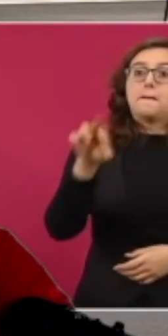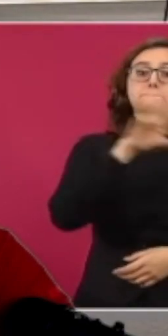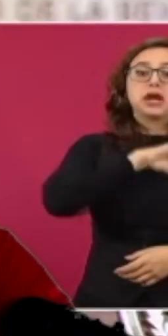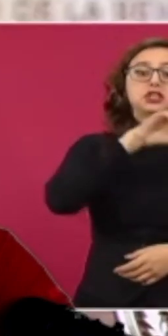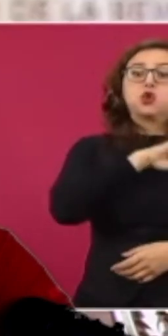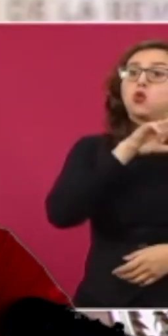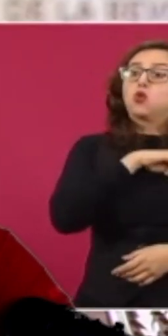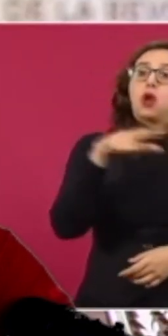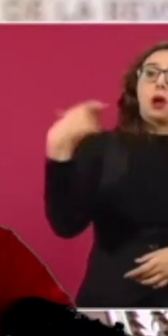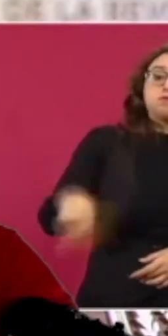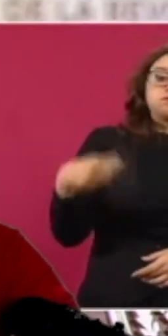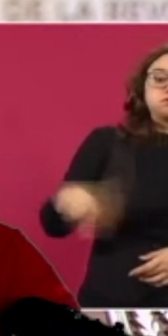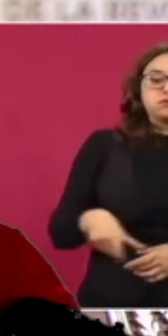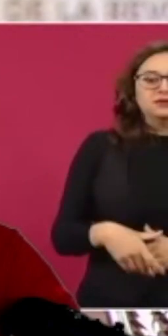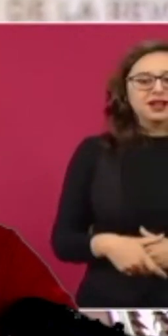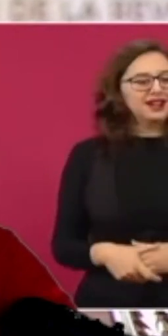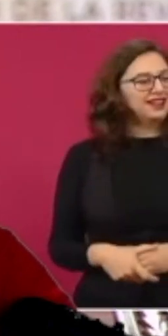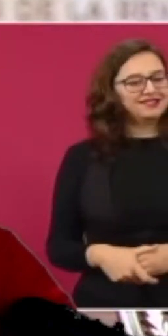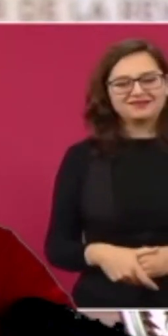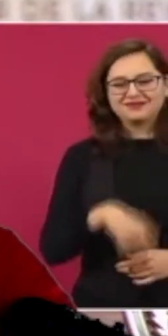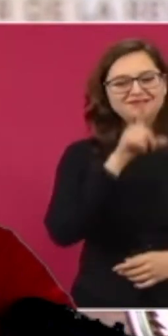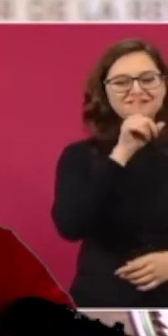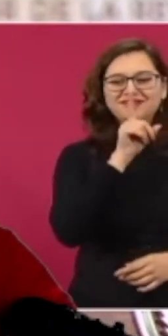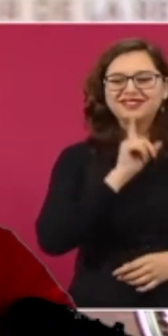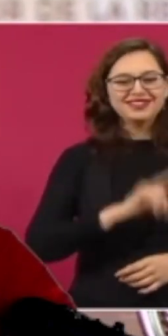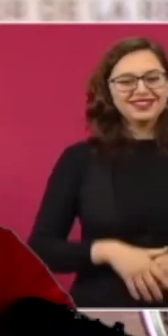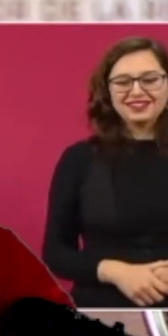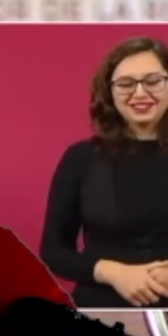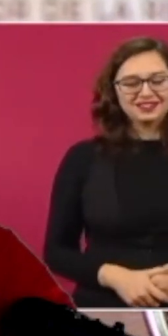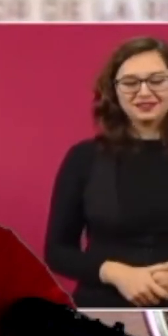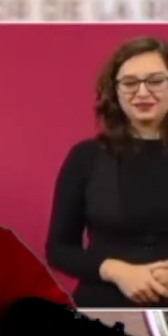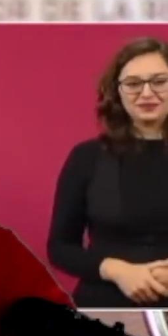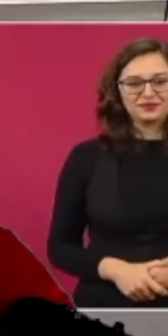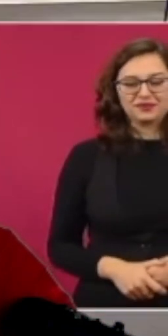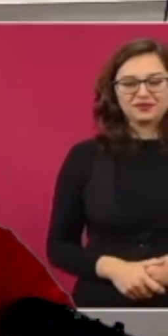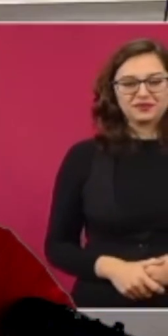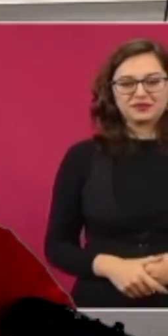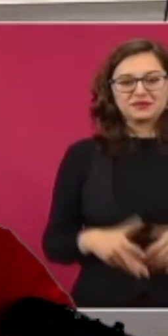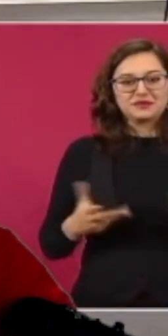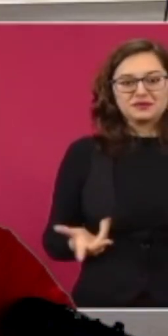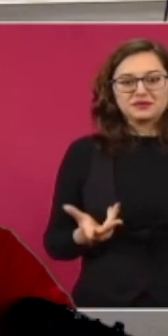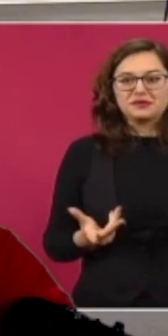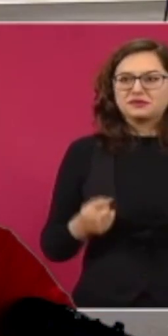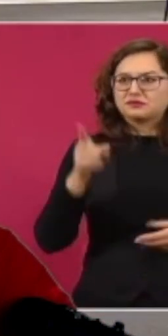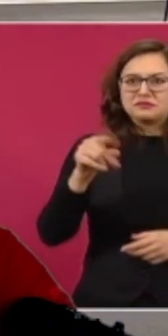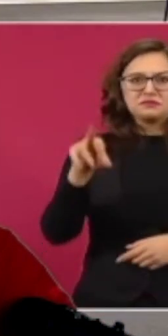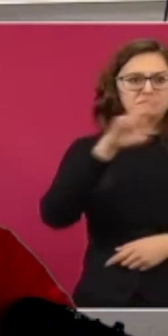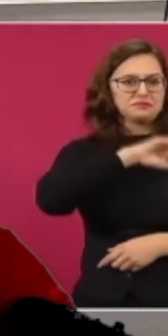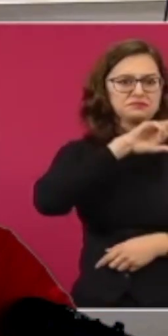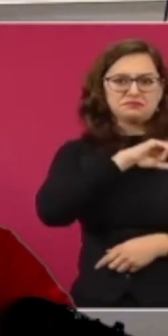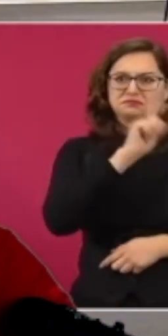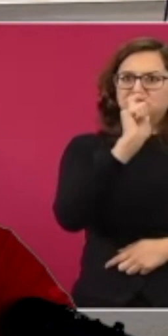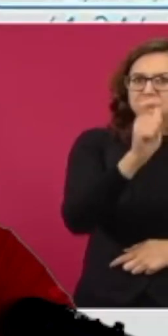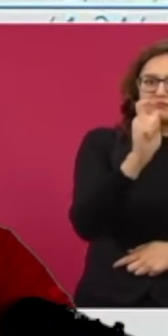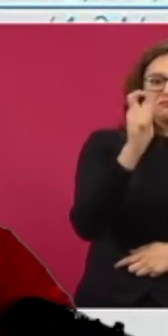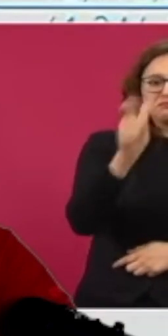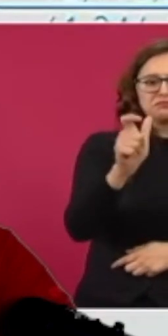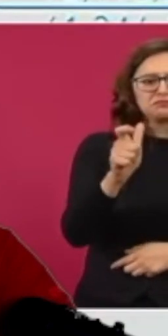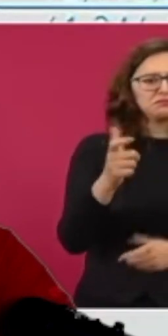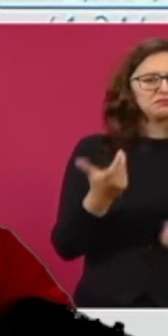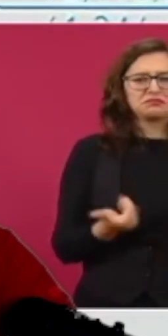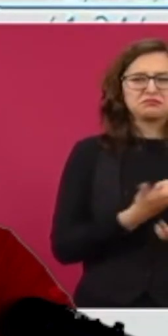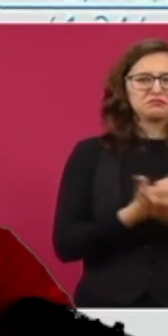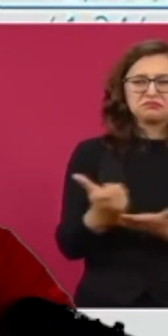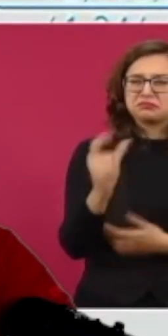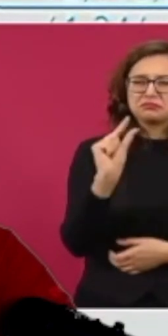cierto. Eso lo usaron durante mucho tiempo. Muchos trabajadores de la iniciativa privada les pagan muy